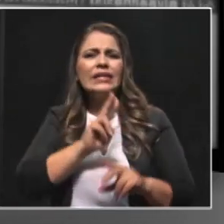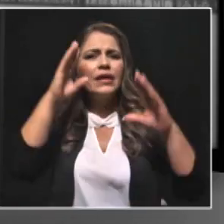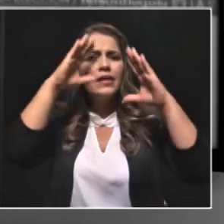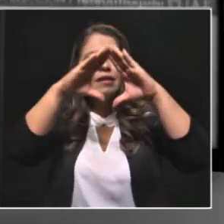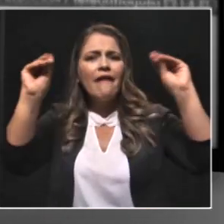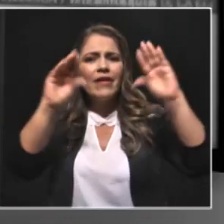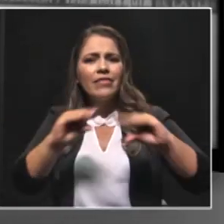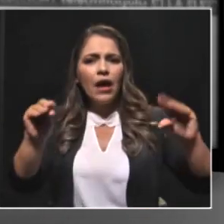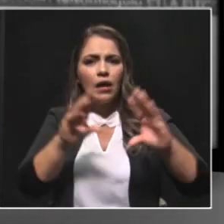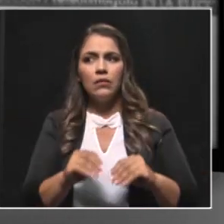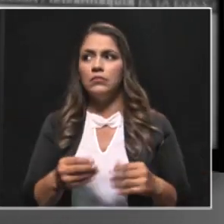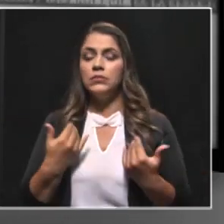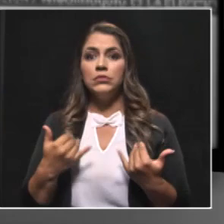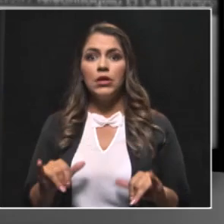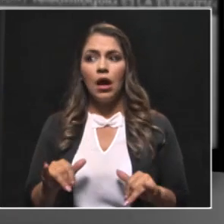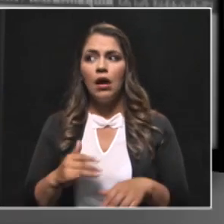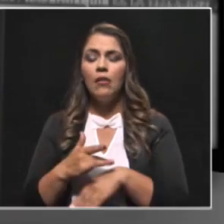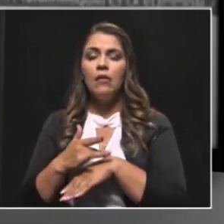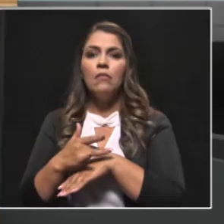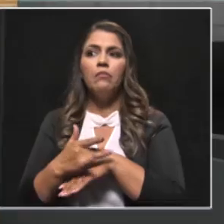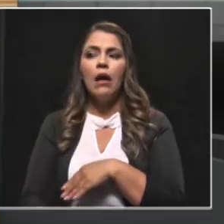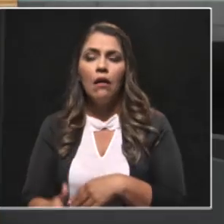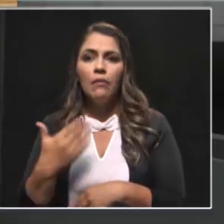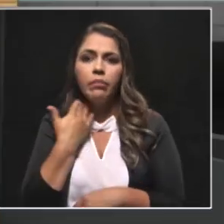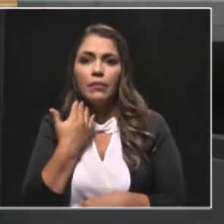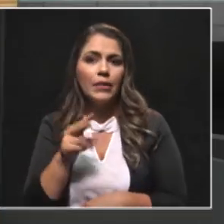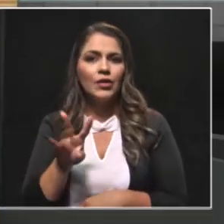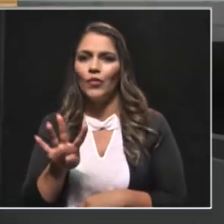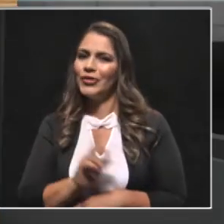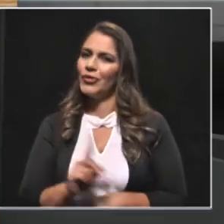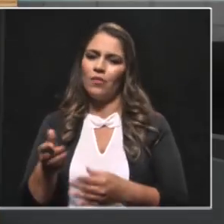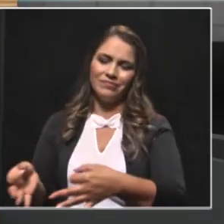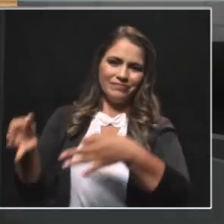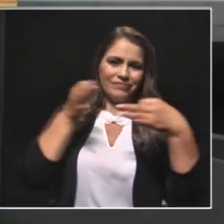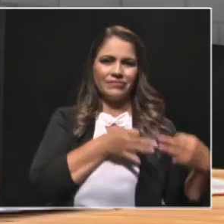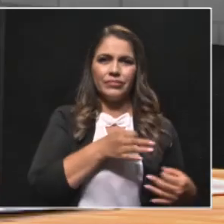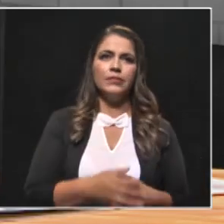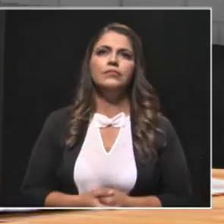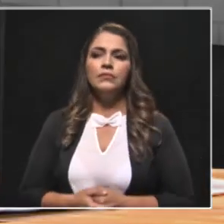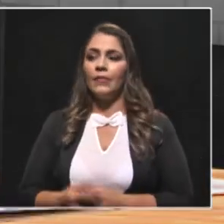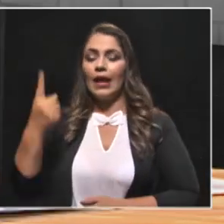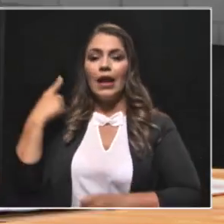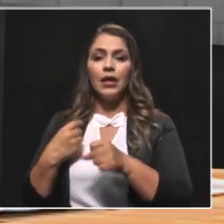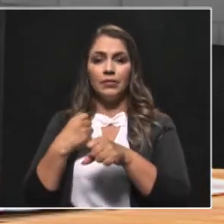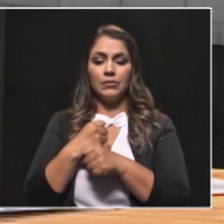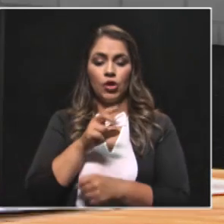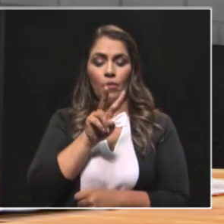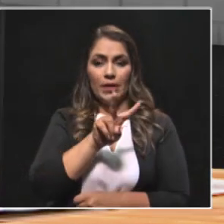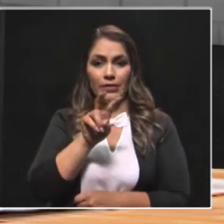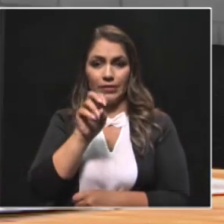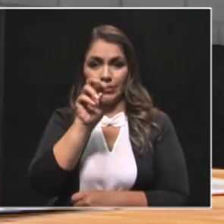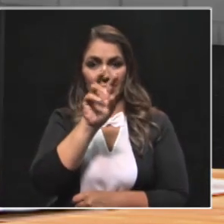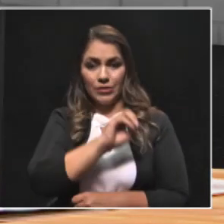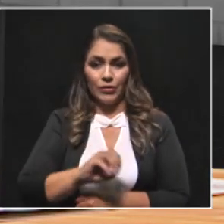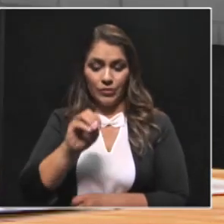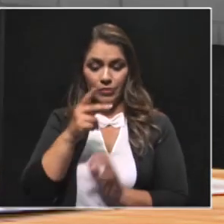se da cuenta en la novena y ya es tarde. Y ya es tarde porque estamos en calendario electoral desde el año pasado, desde el 27 de octubre del